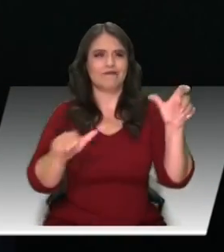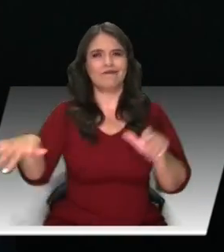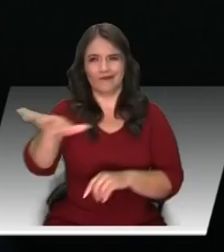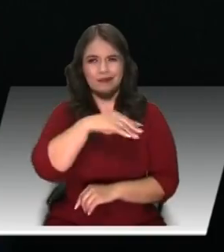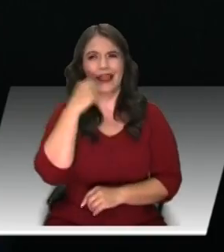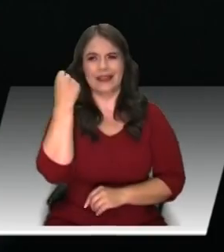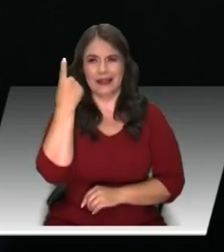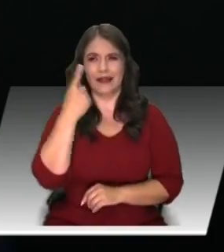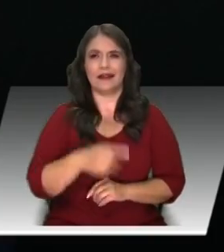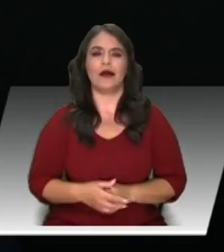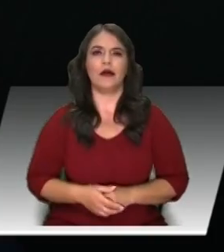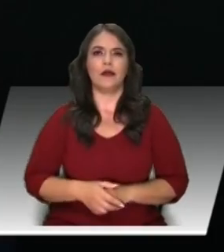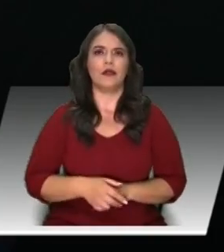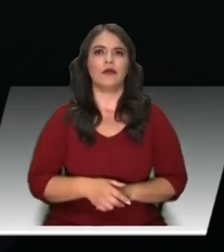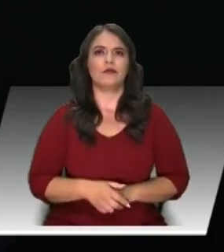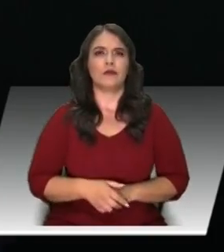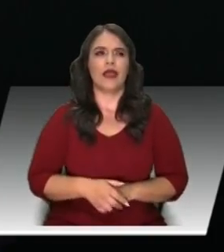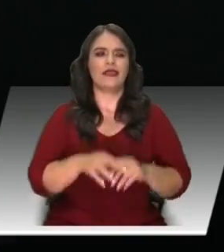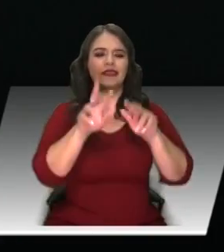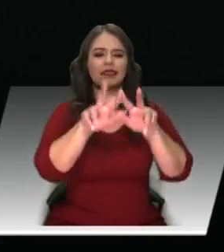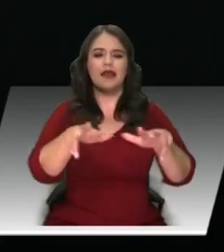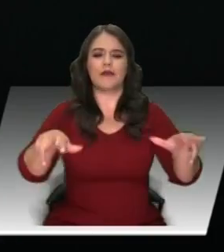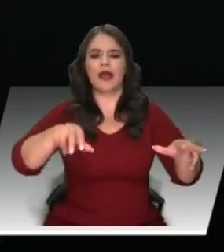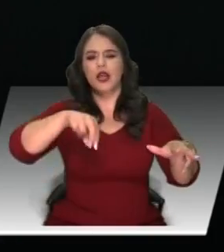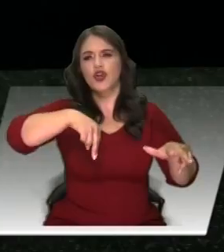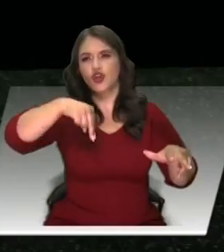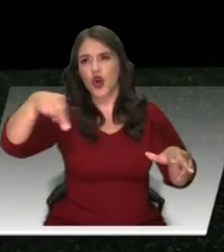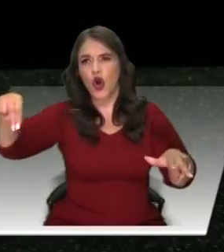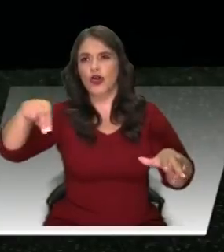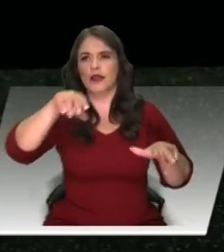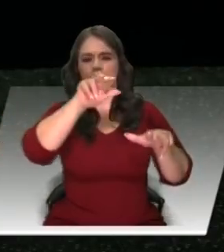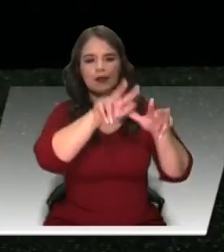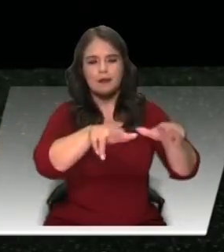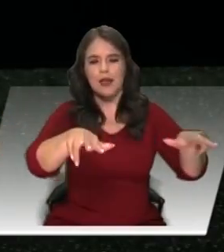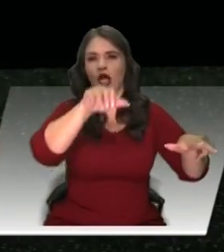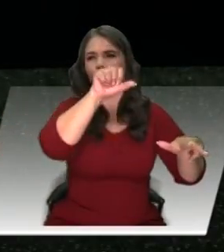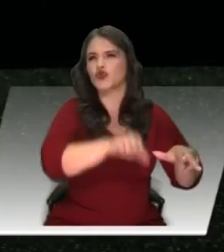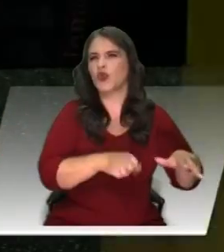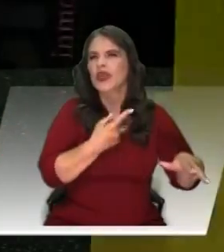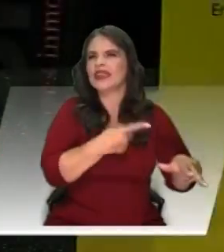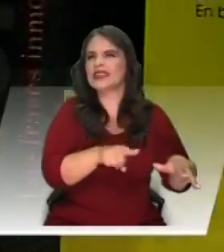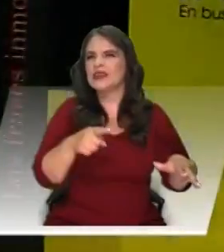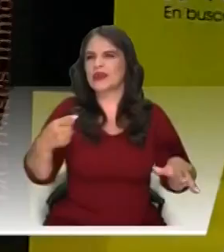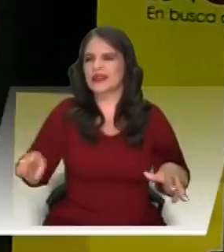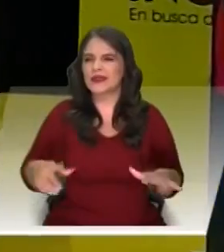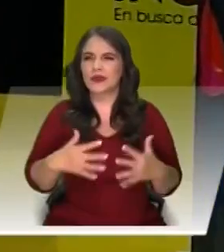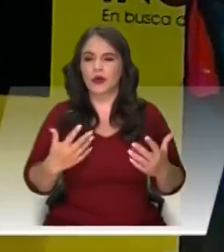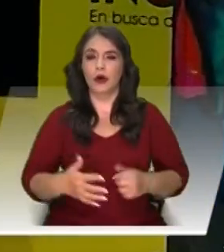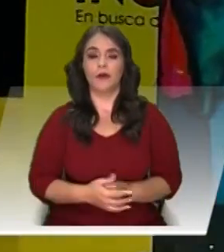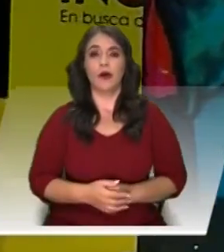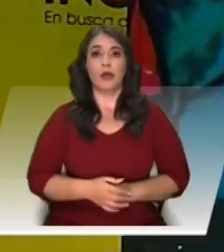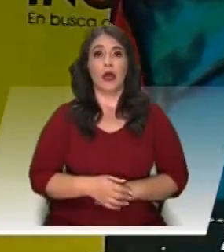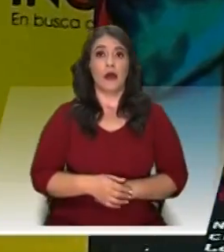es y qué ha sido la Terminal del Norte y la Terminal del Sur. Historias que a través de los contenidos en